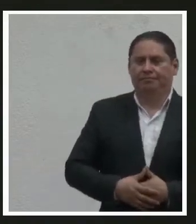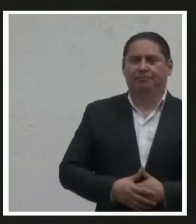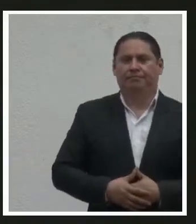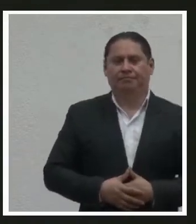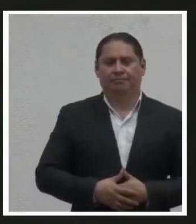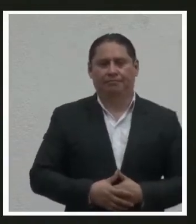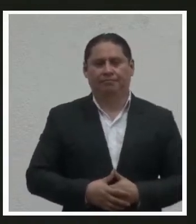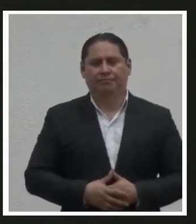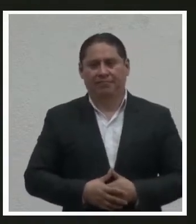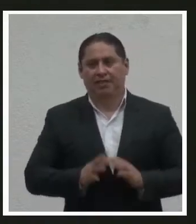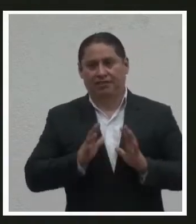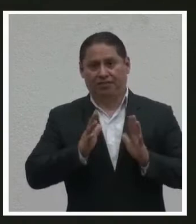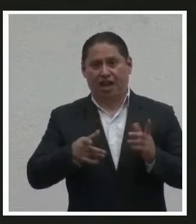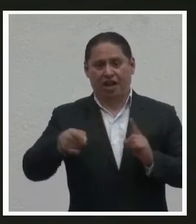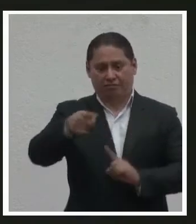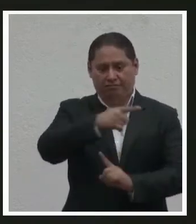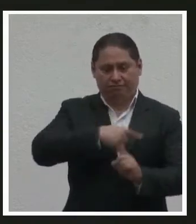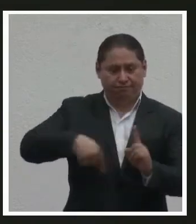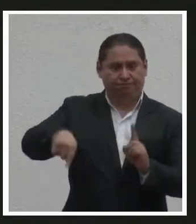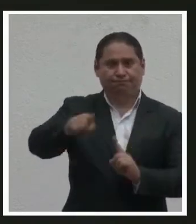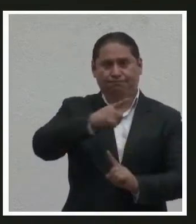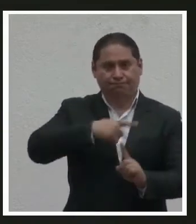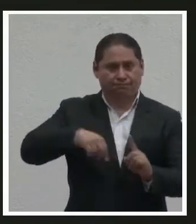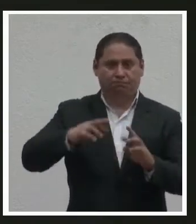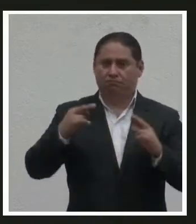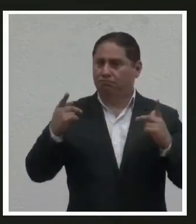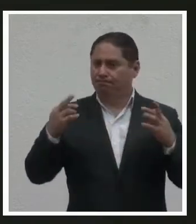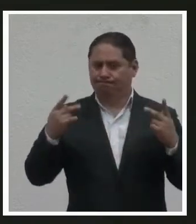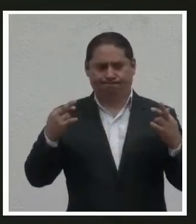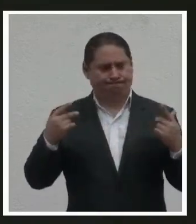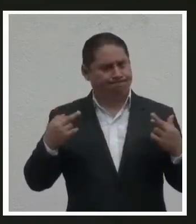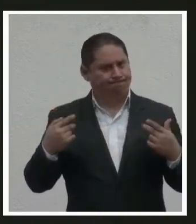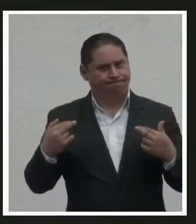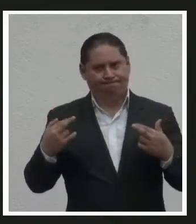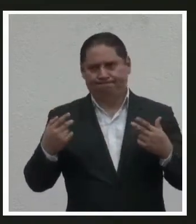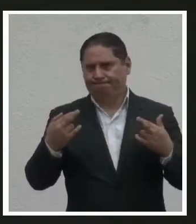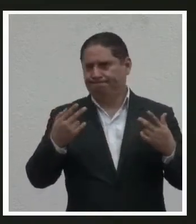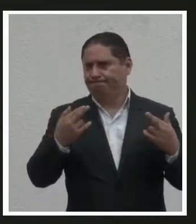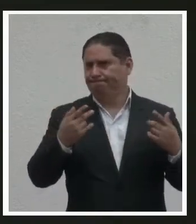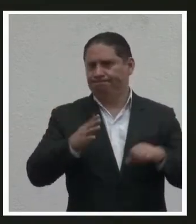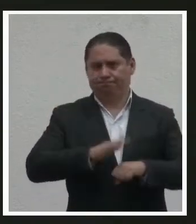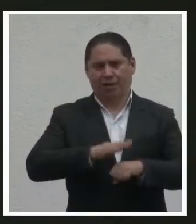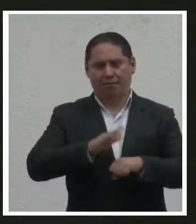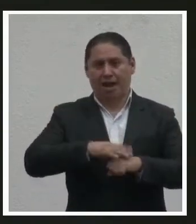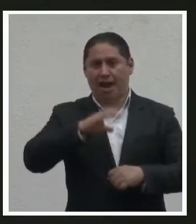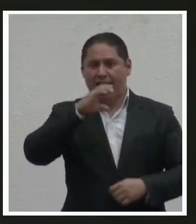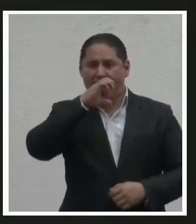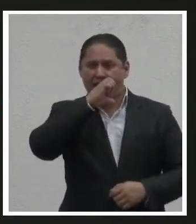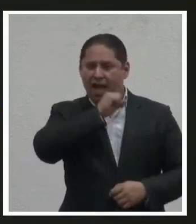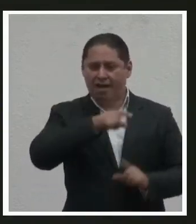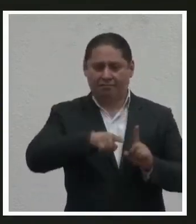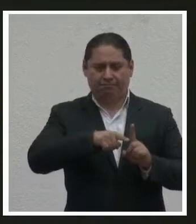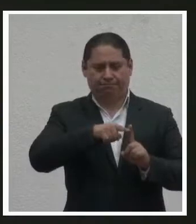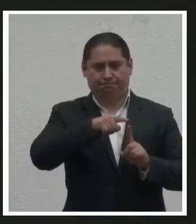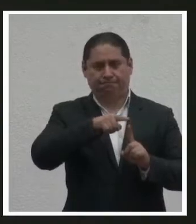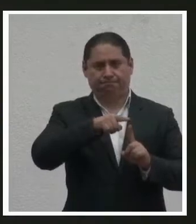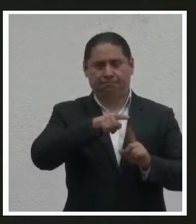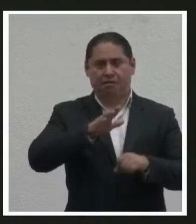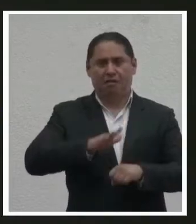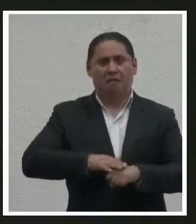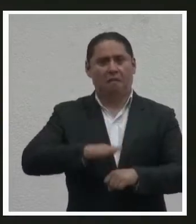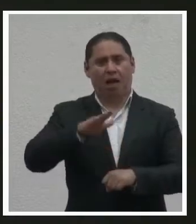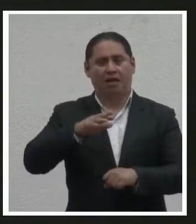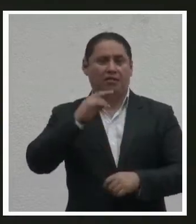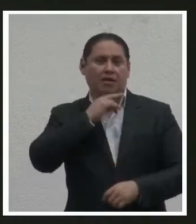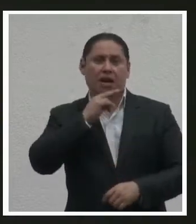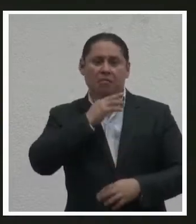en marcha un círculo vicioso de destrucción. Cuanto más caliente es la temperatura, más secos son los